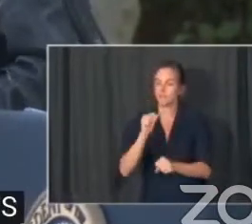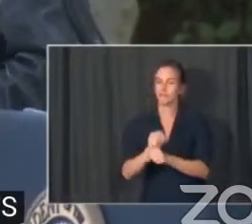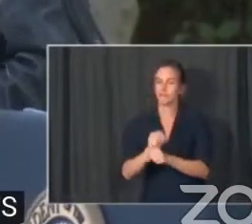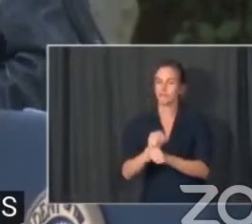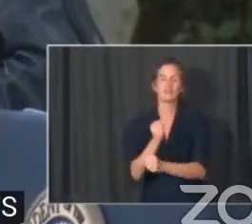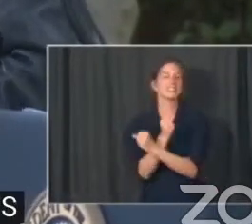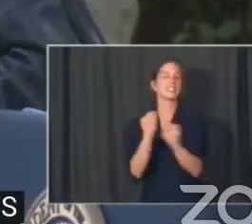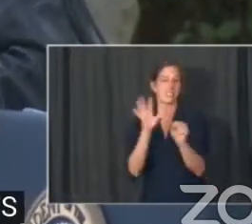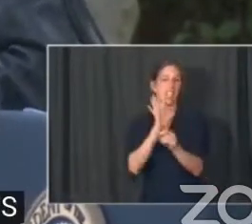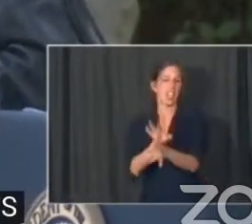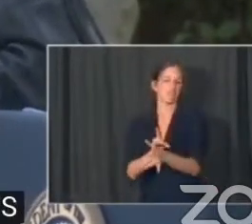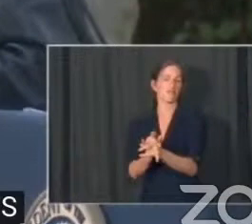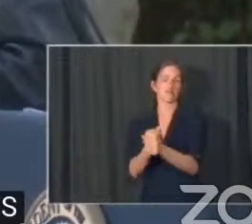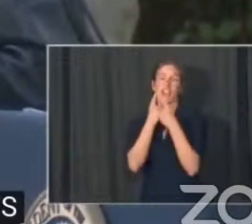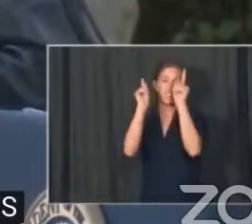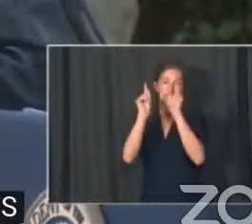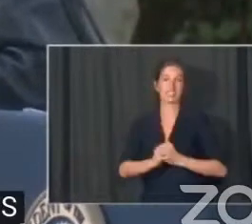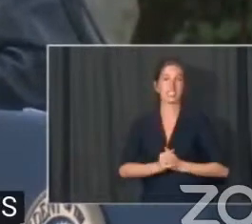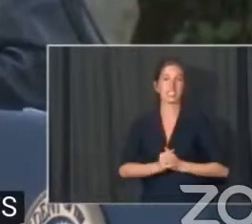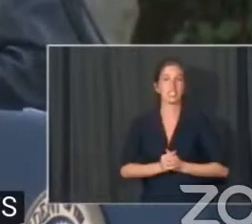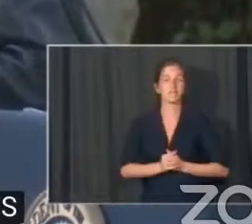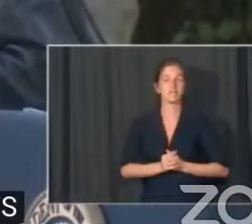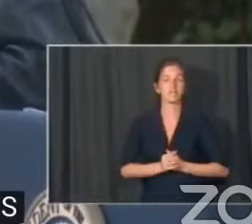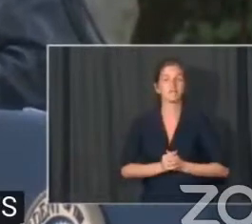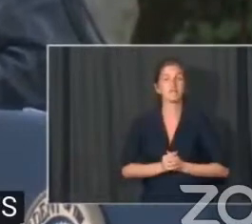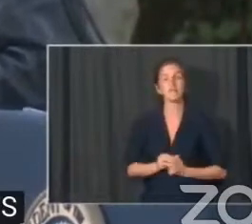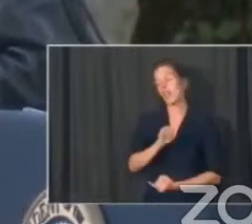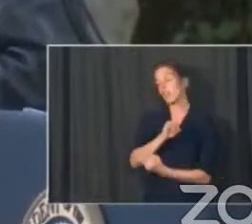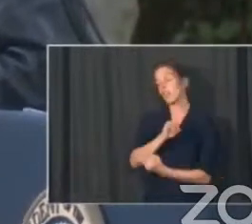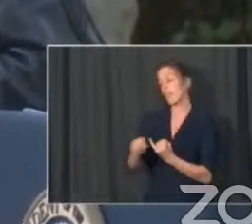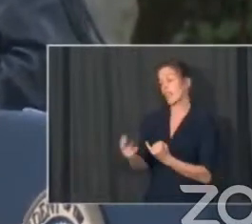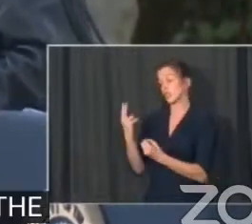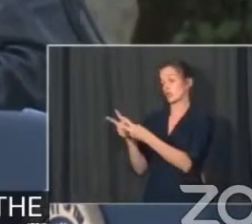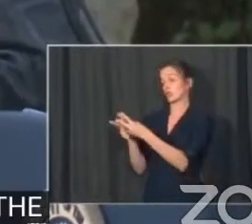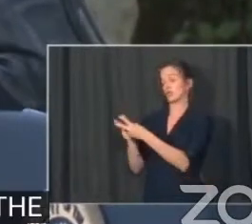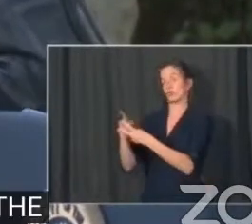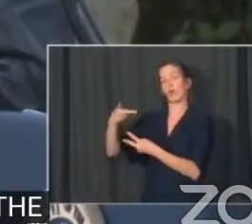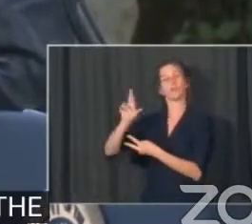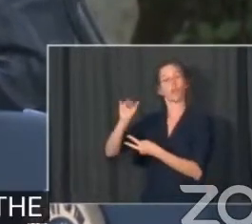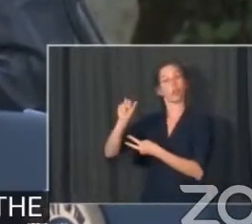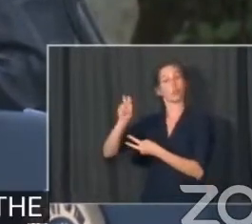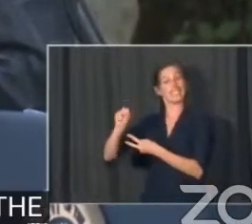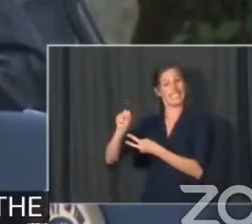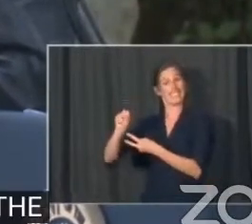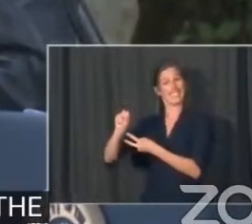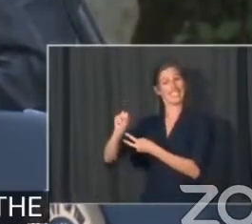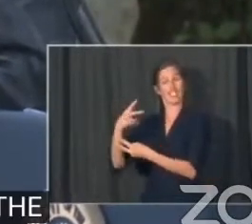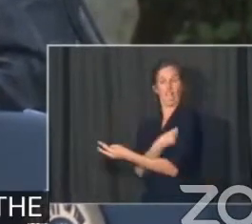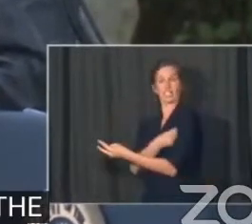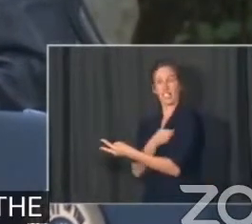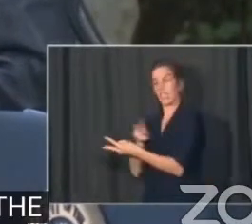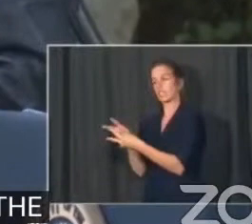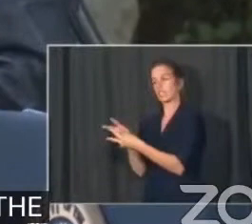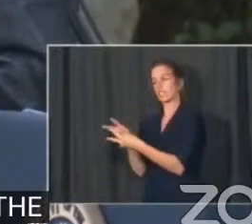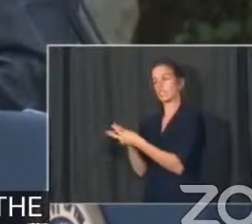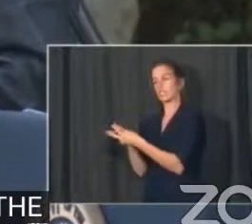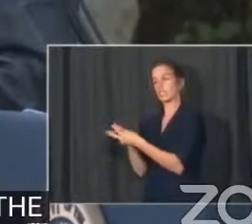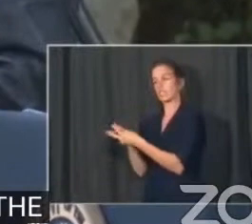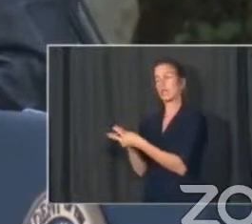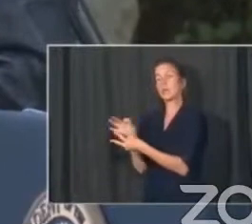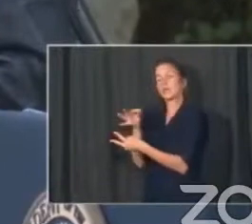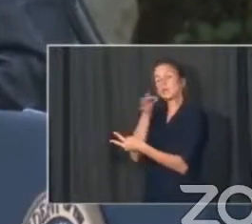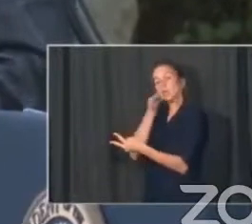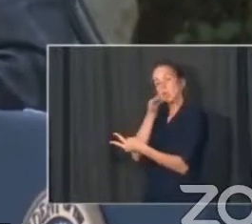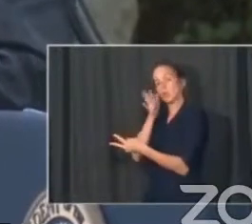que estén parte de estos ensayos clínicos para poder demostrar la seguridad y la